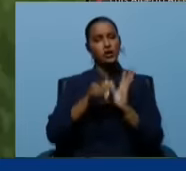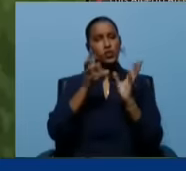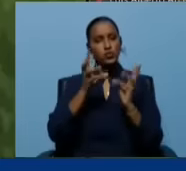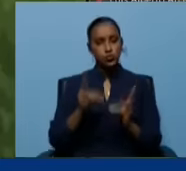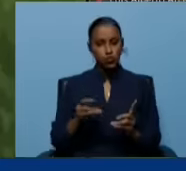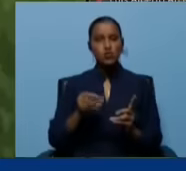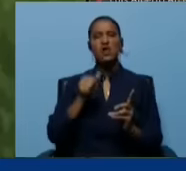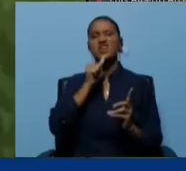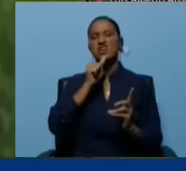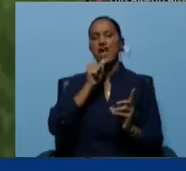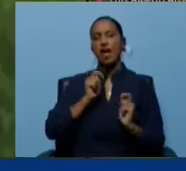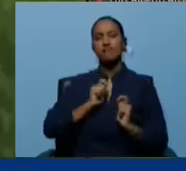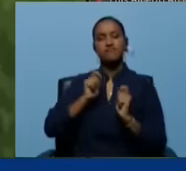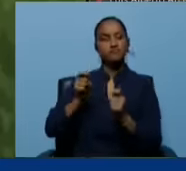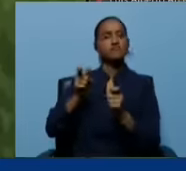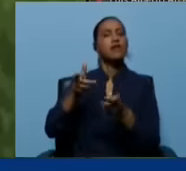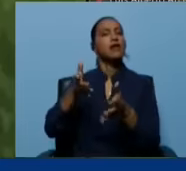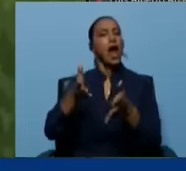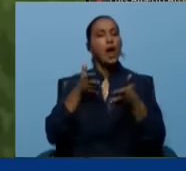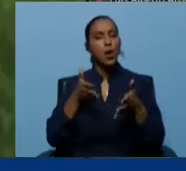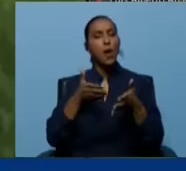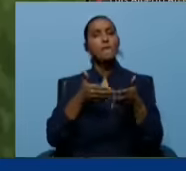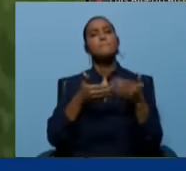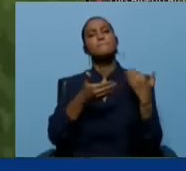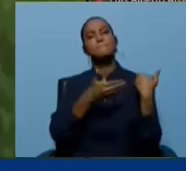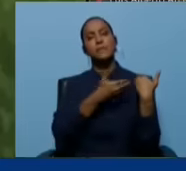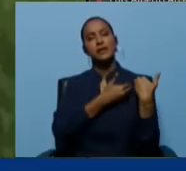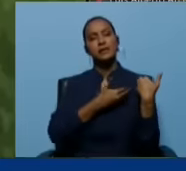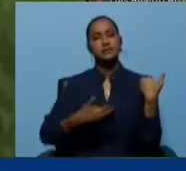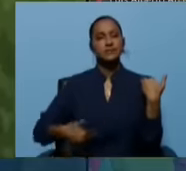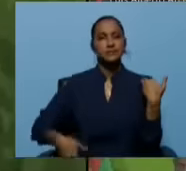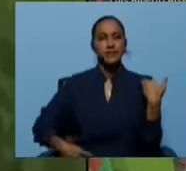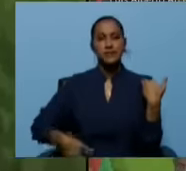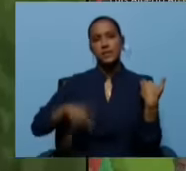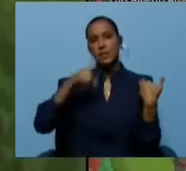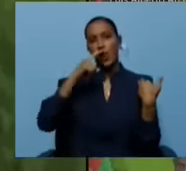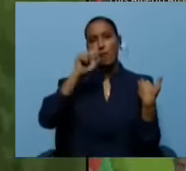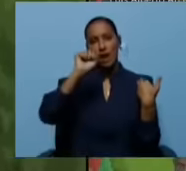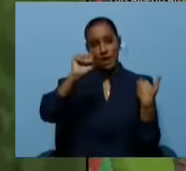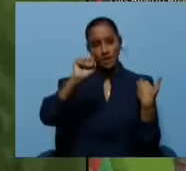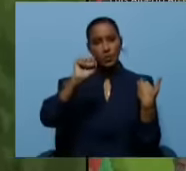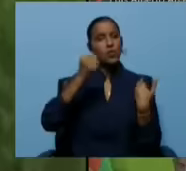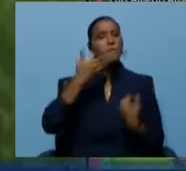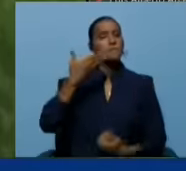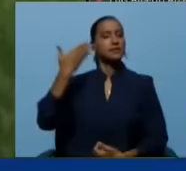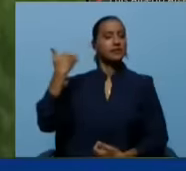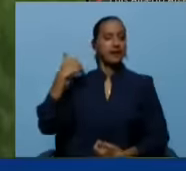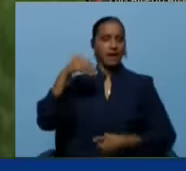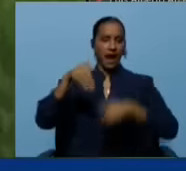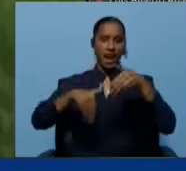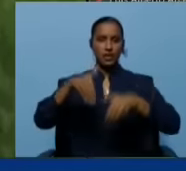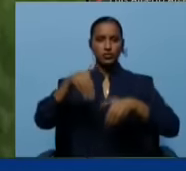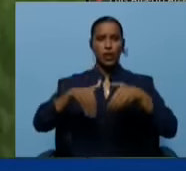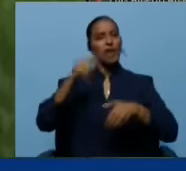compañero Nicolás Maduro Moros, por la victoria alcanzada en las elecciones del 28 de